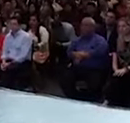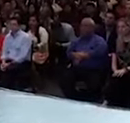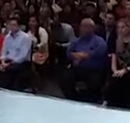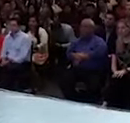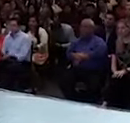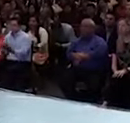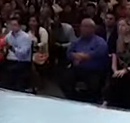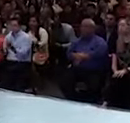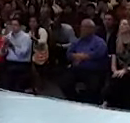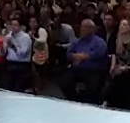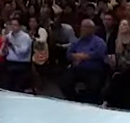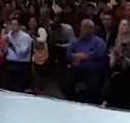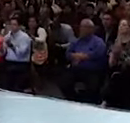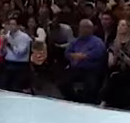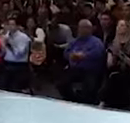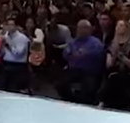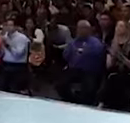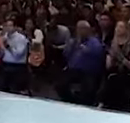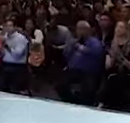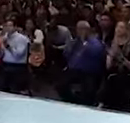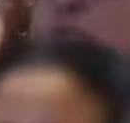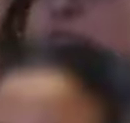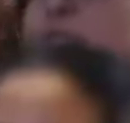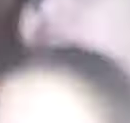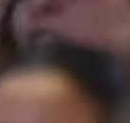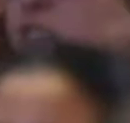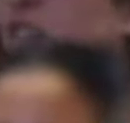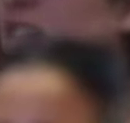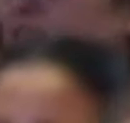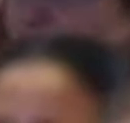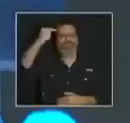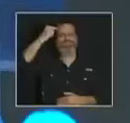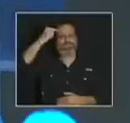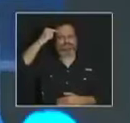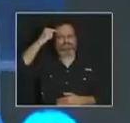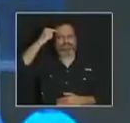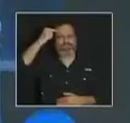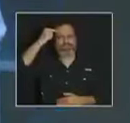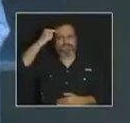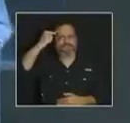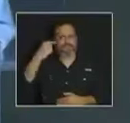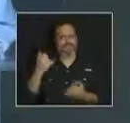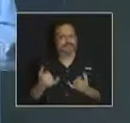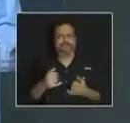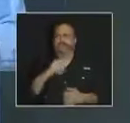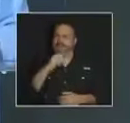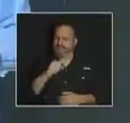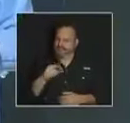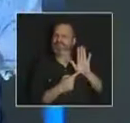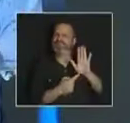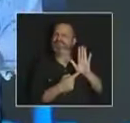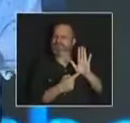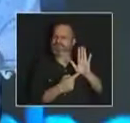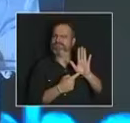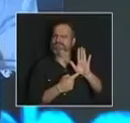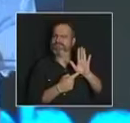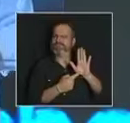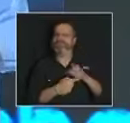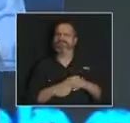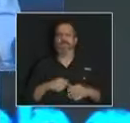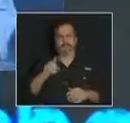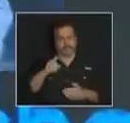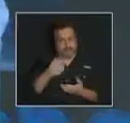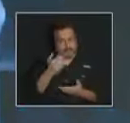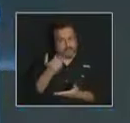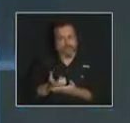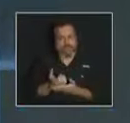125 acciones prioritarias para transformar Panamá. El buen gobierno, Estado de Derecho, ley y orden, economía